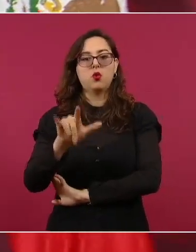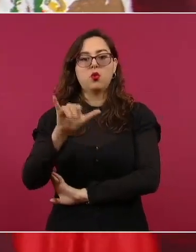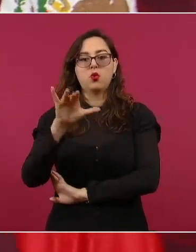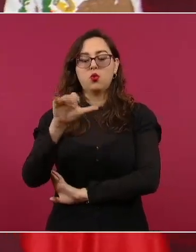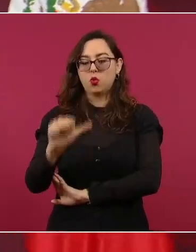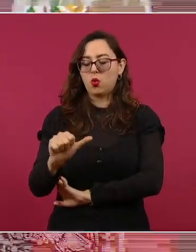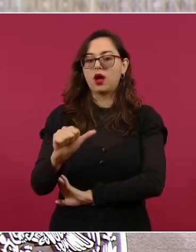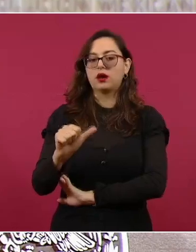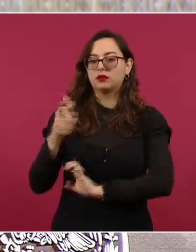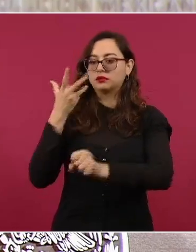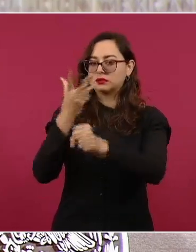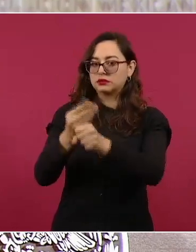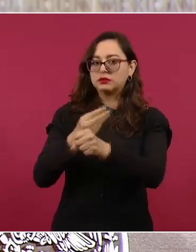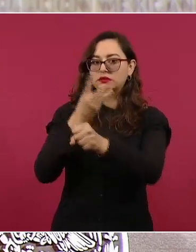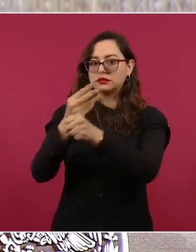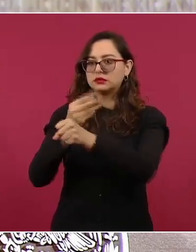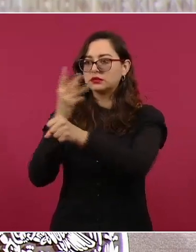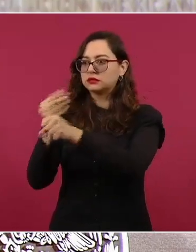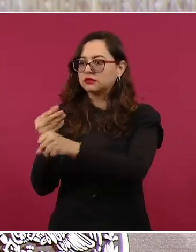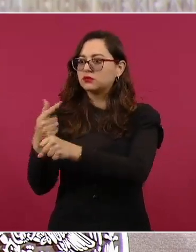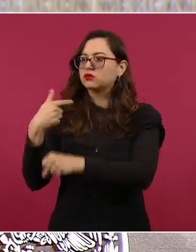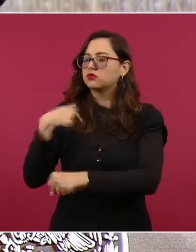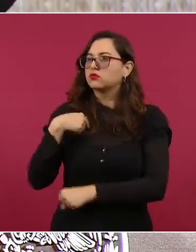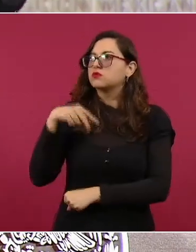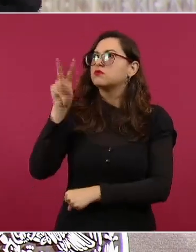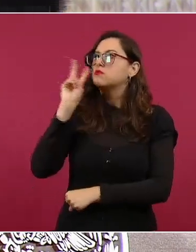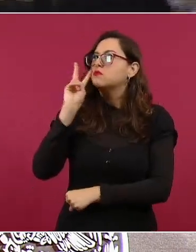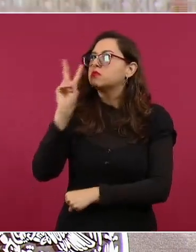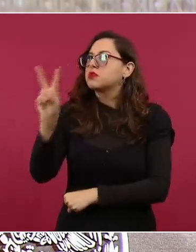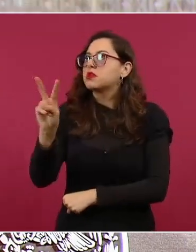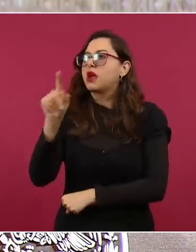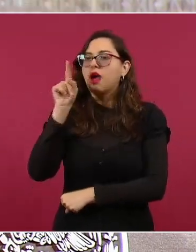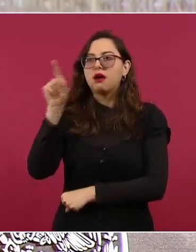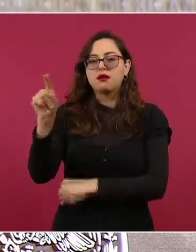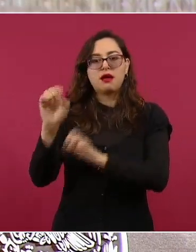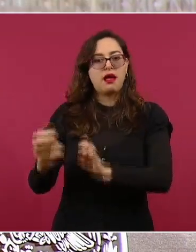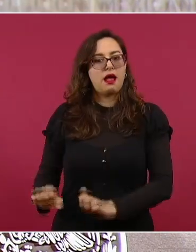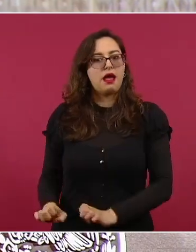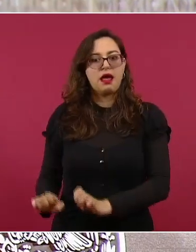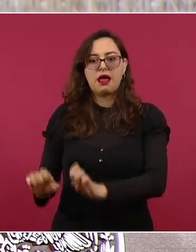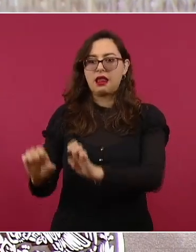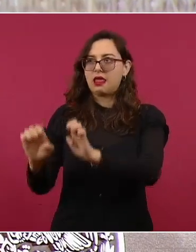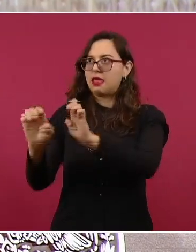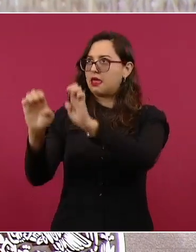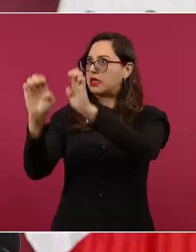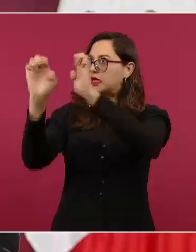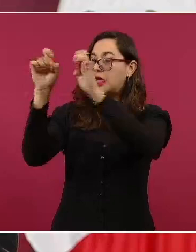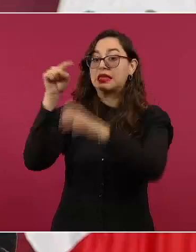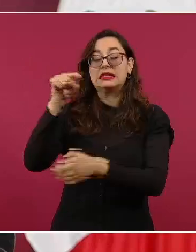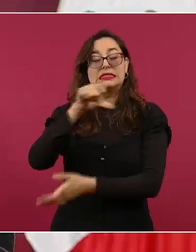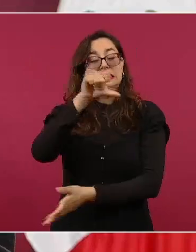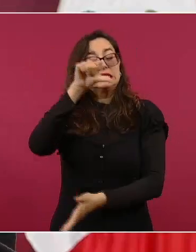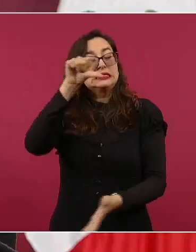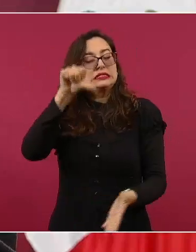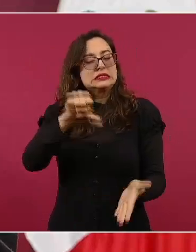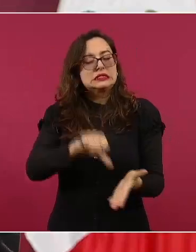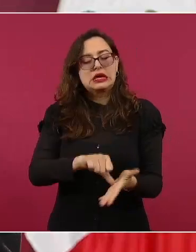encontré de nuevo el edificio ese que hicieron de manera ilegal en el centro histórico, que es